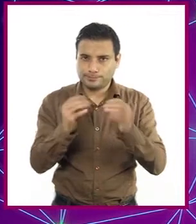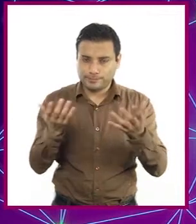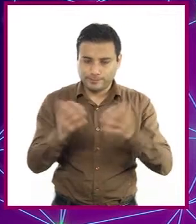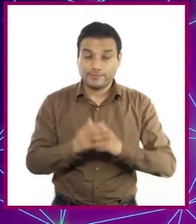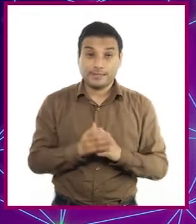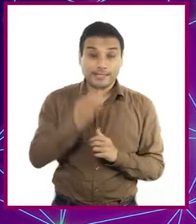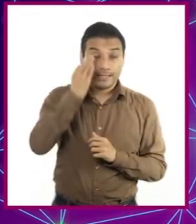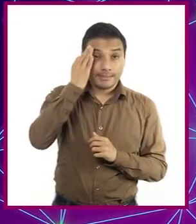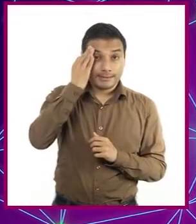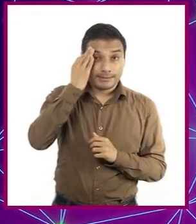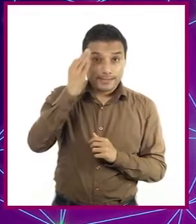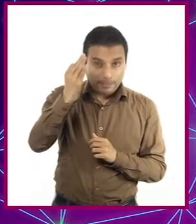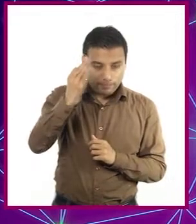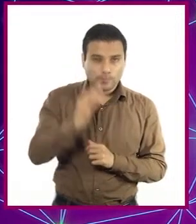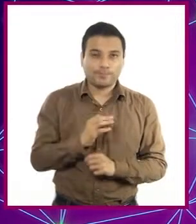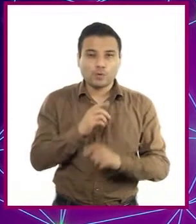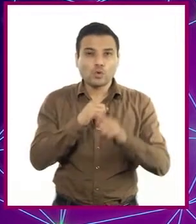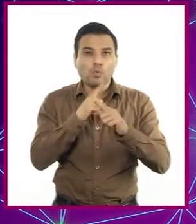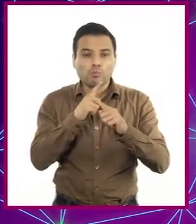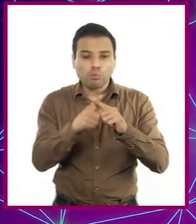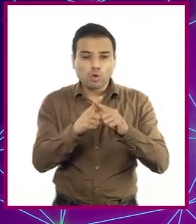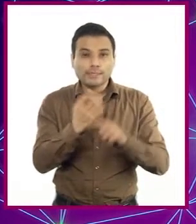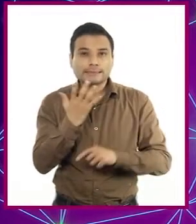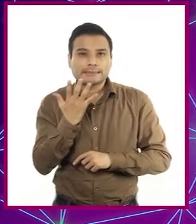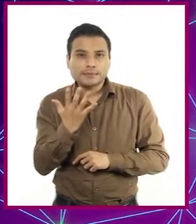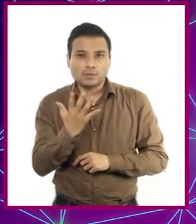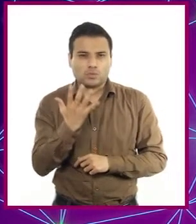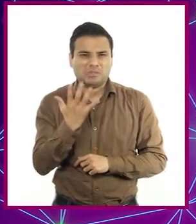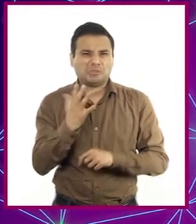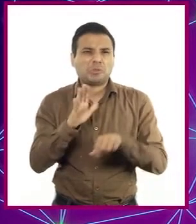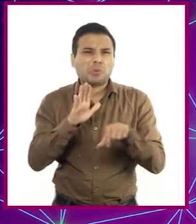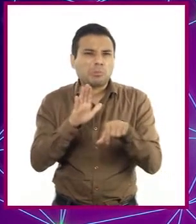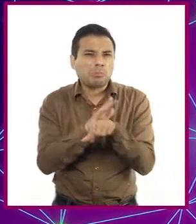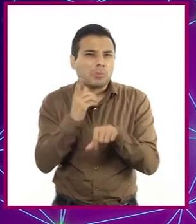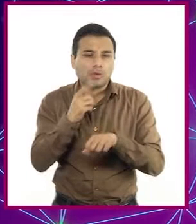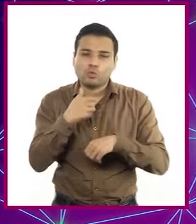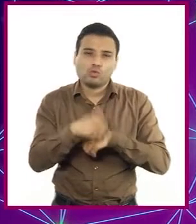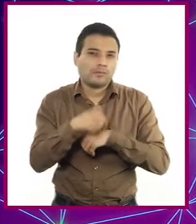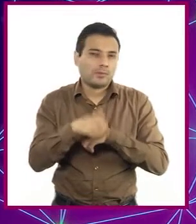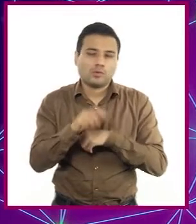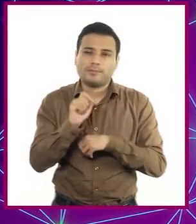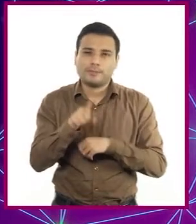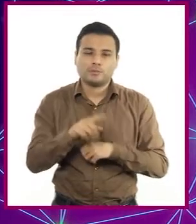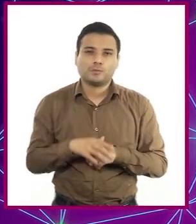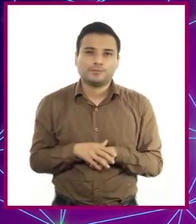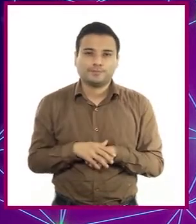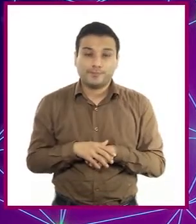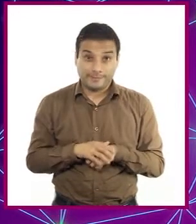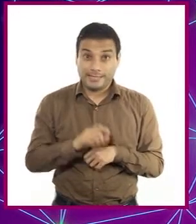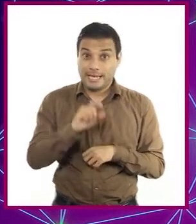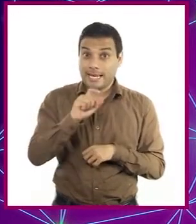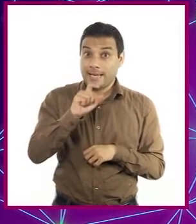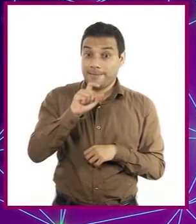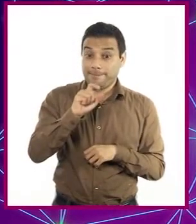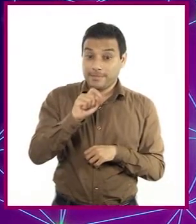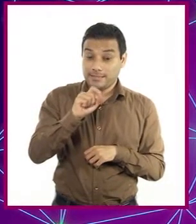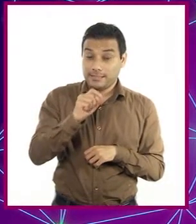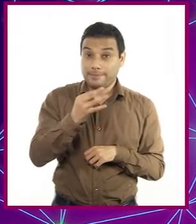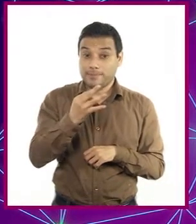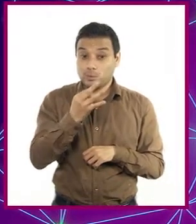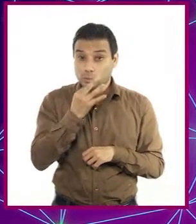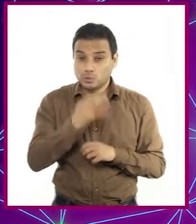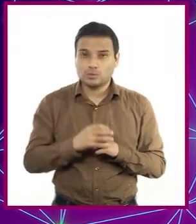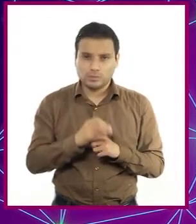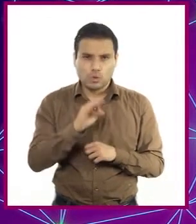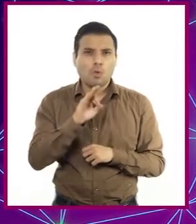el tiempo por 5, que es la constante en este caso. Durante los primeros 20 minutos se pueden